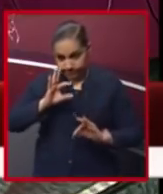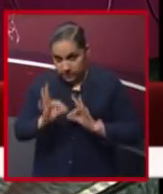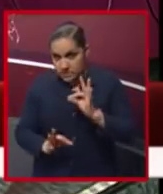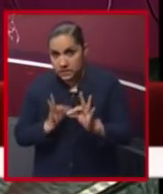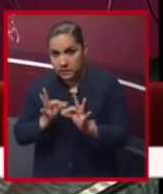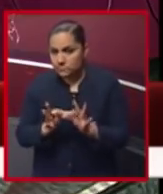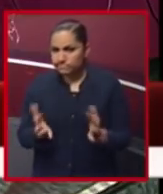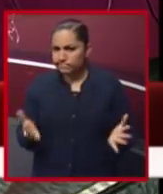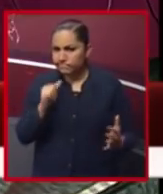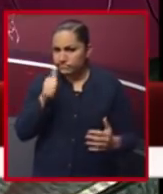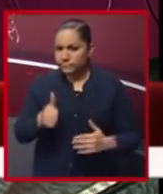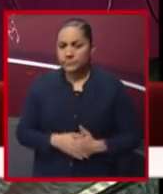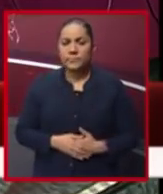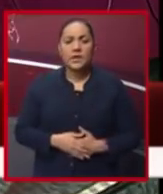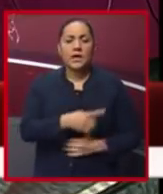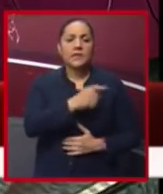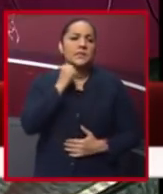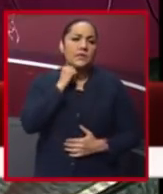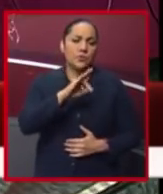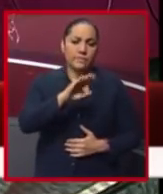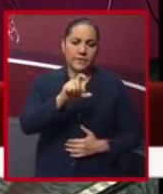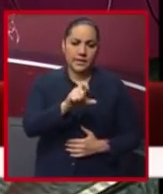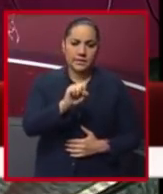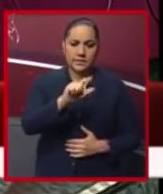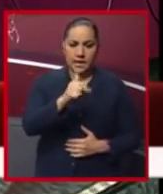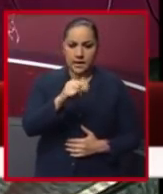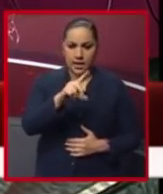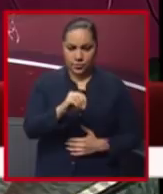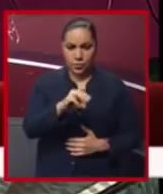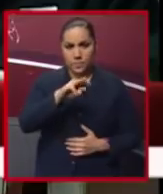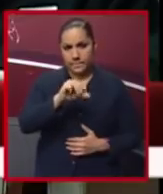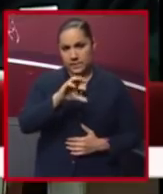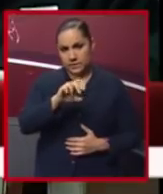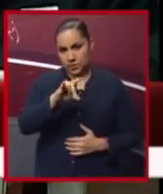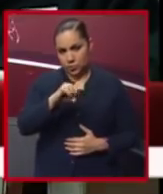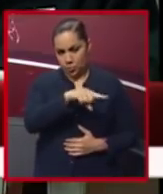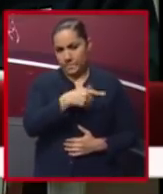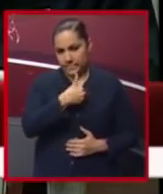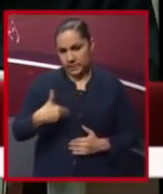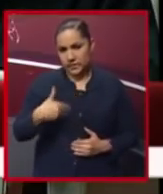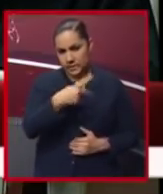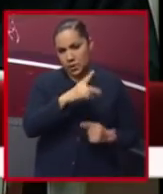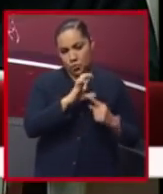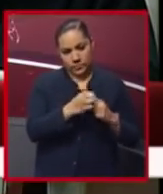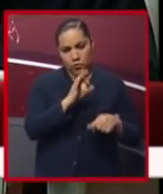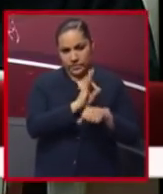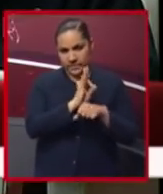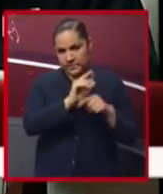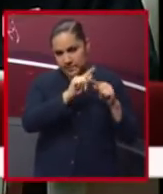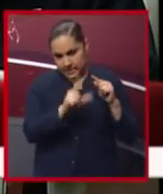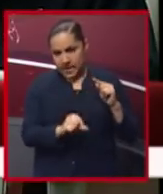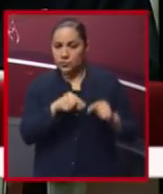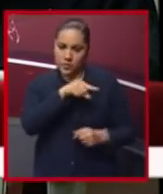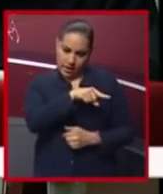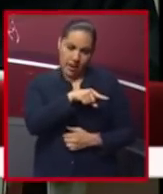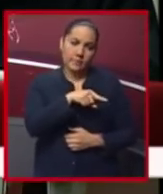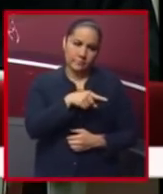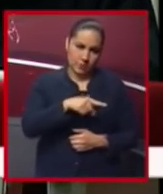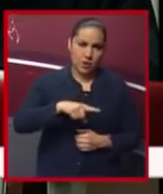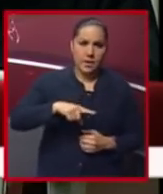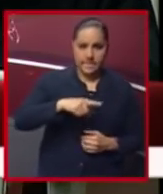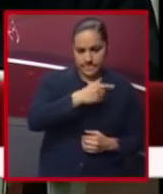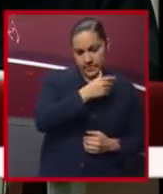El senador Félix Salgado Macedonio, quien es presidente de la Comisión de Defensa Nacional y senador por el estado de Guerrero, precisamente.